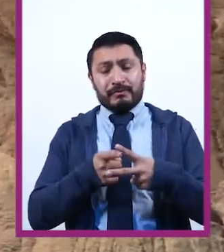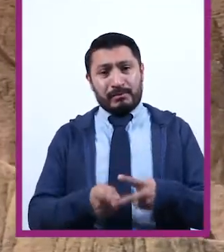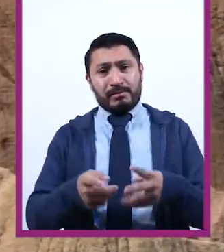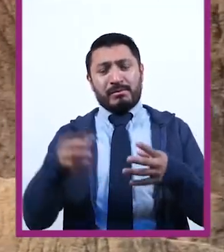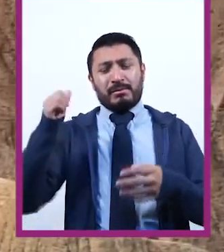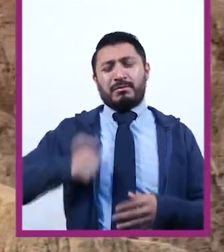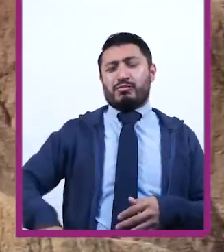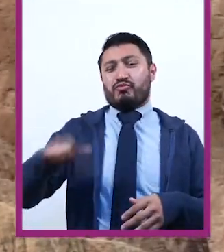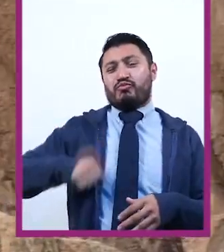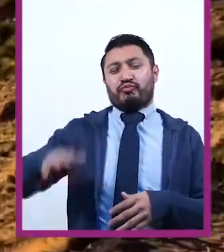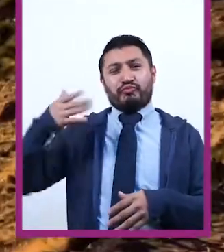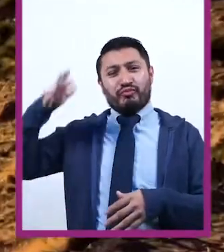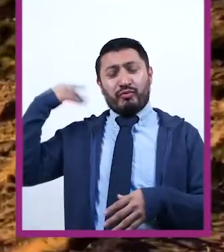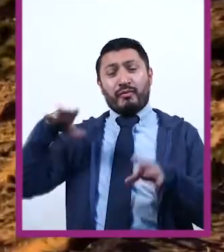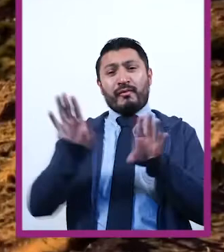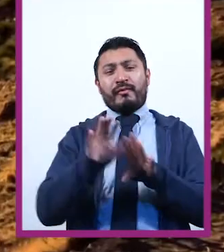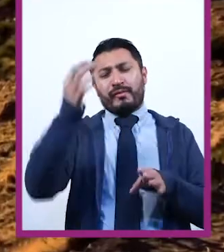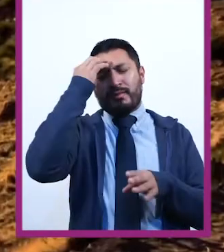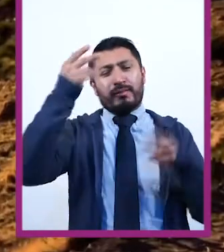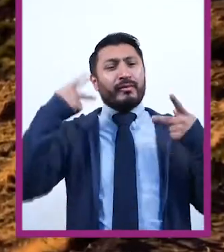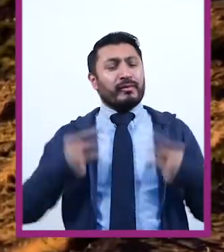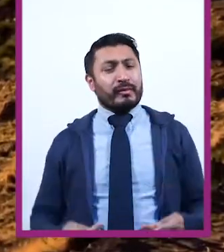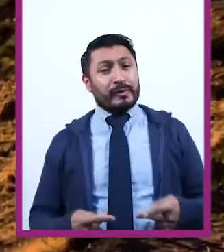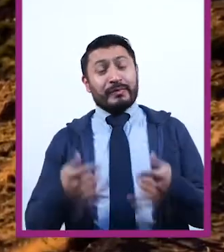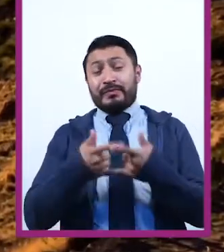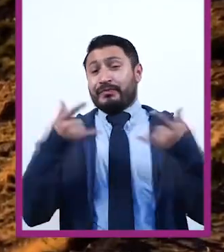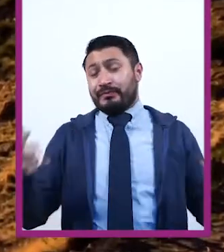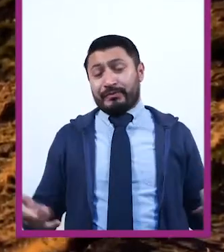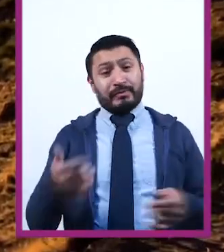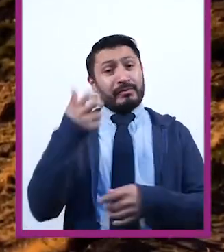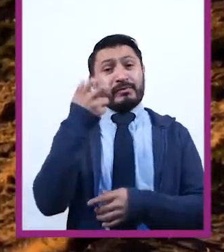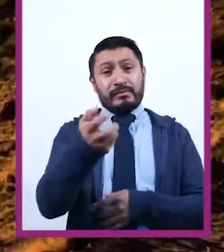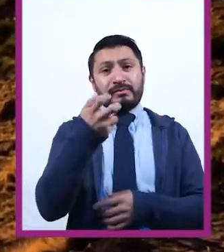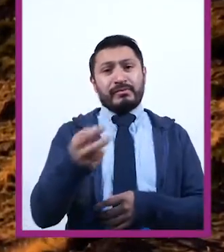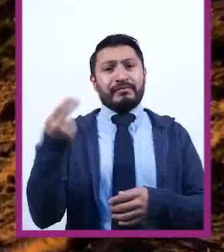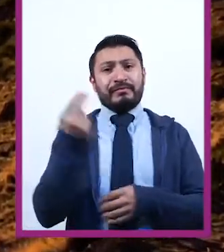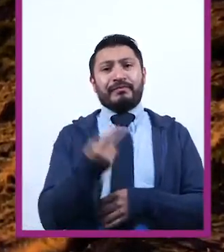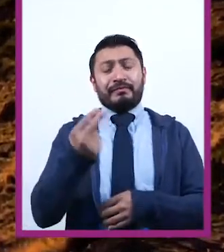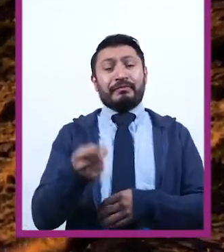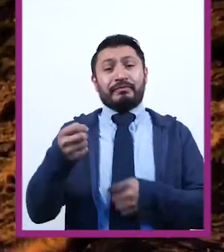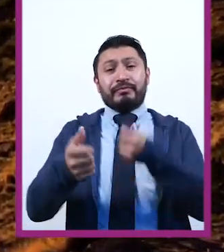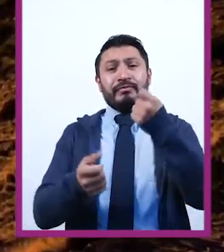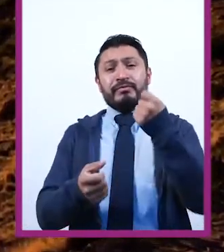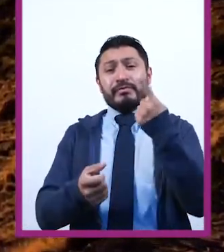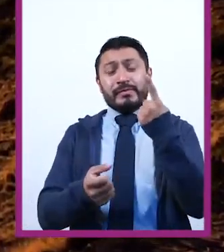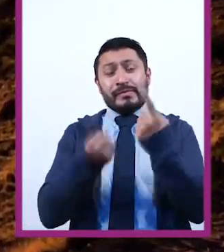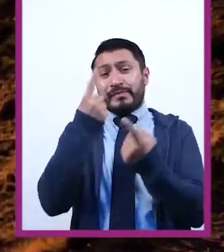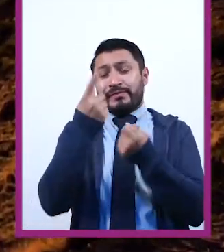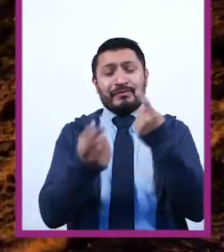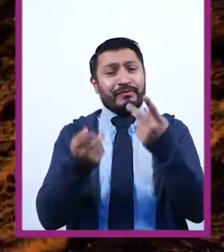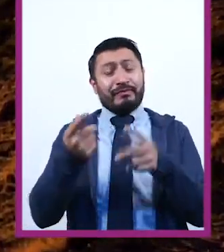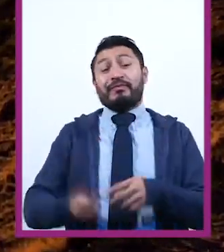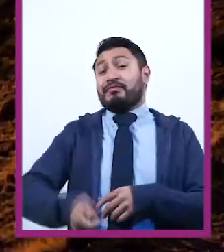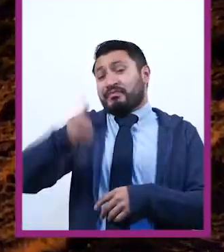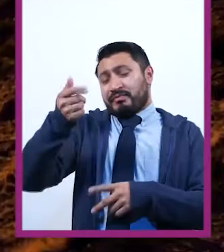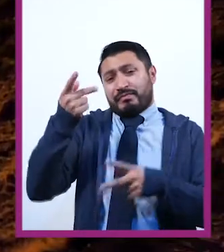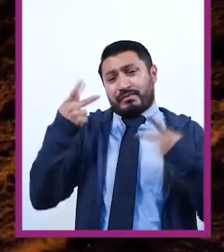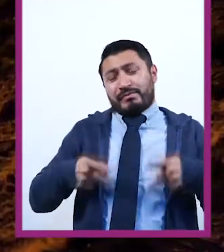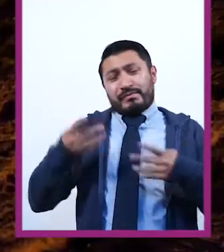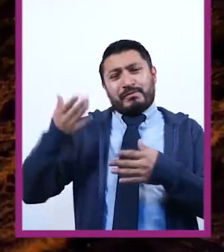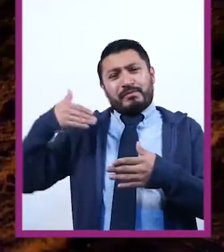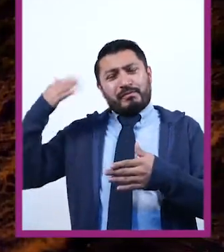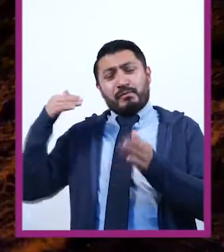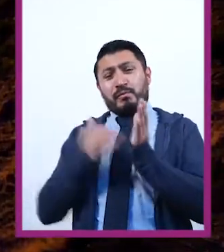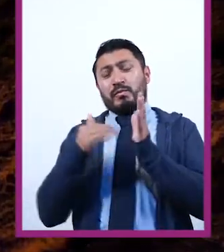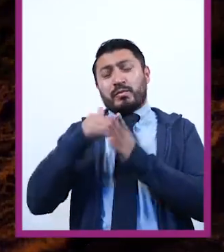matemáticas son tan antiguas como el propio conocimiento humano y fue la necesidad de aquellas primeras personas hace ya miles de